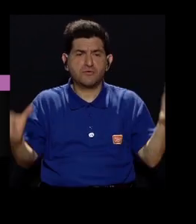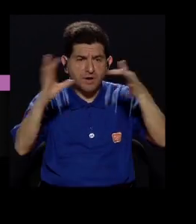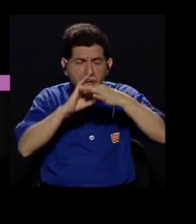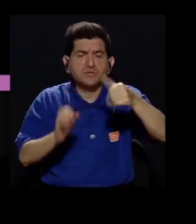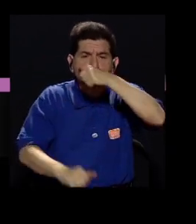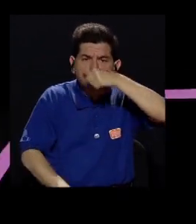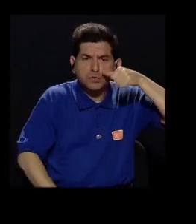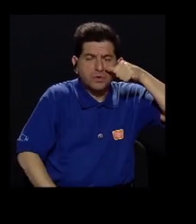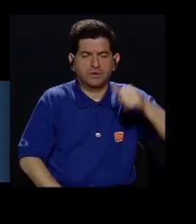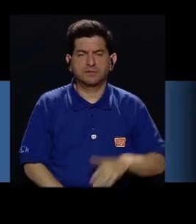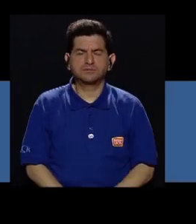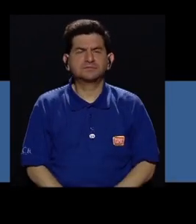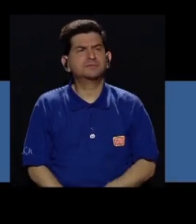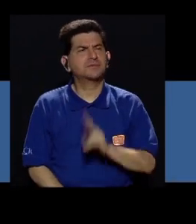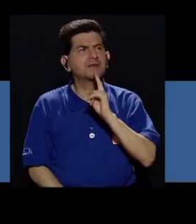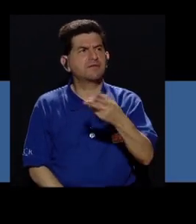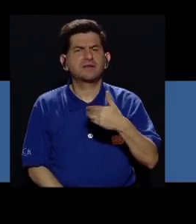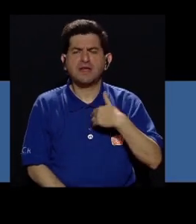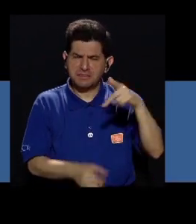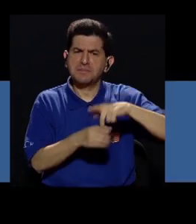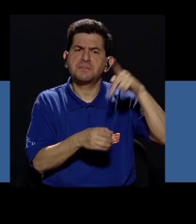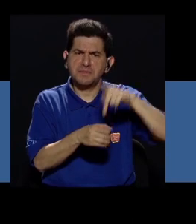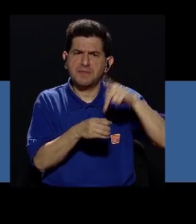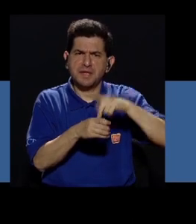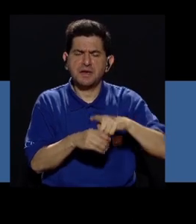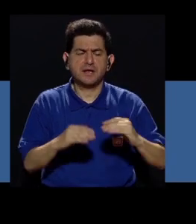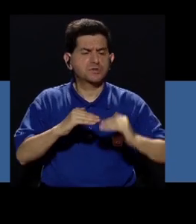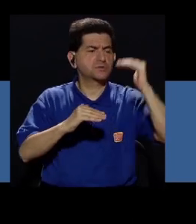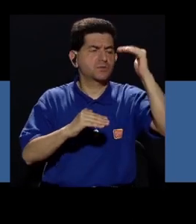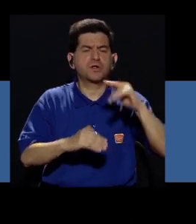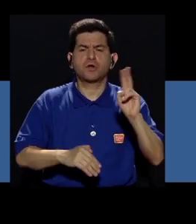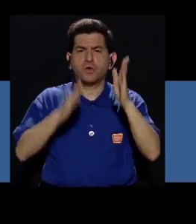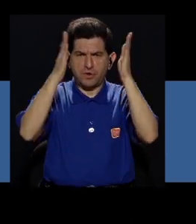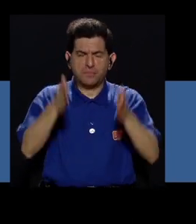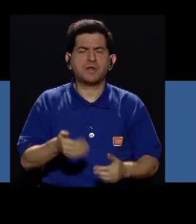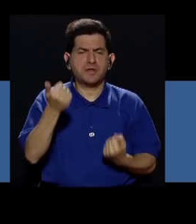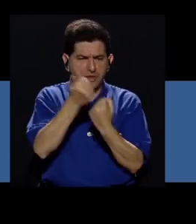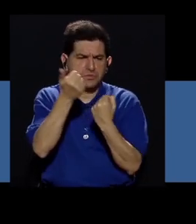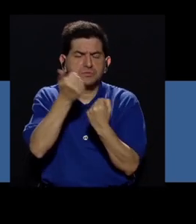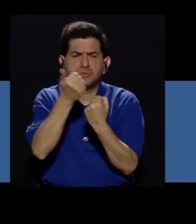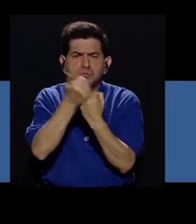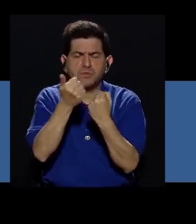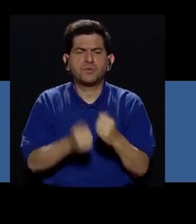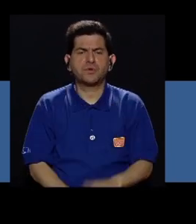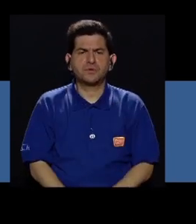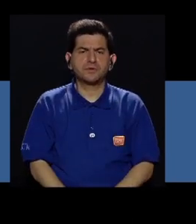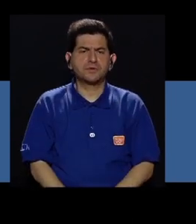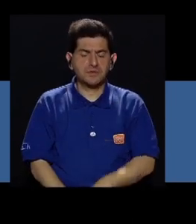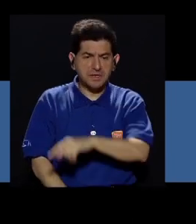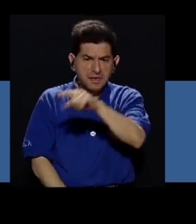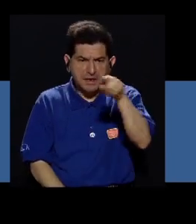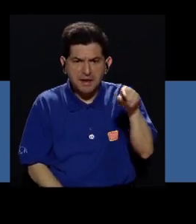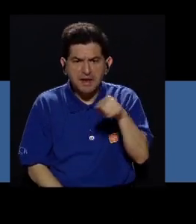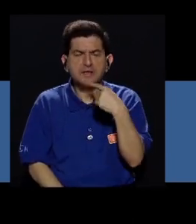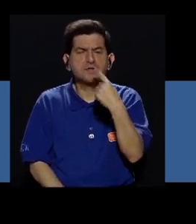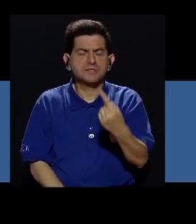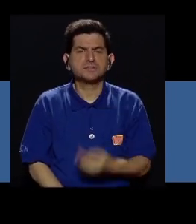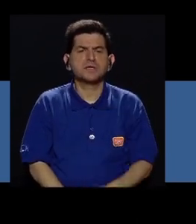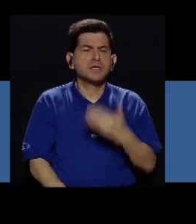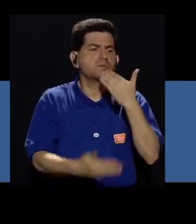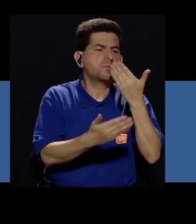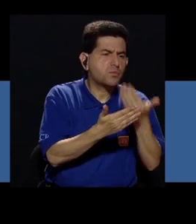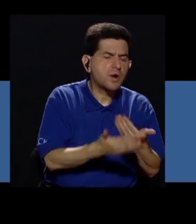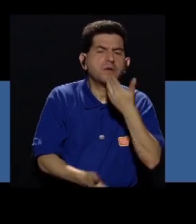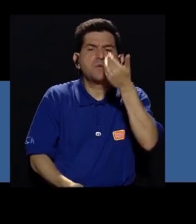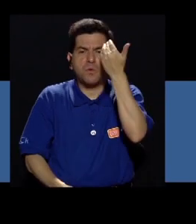conocimiento con el asunto de las drogas. En realidad tienen mayor participación con sus compañeros, se apoyan aún más en el decir de qué